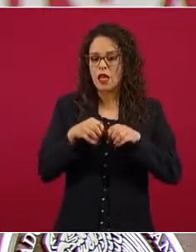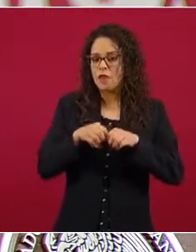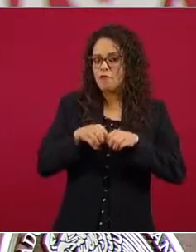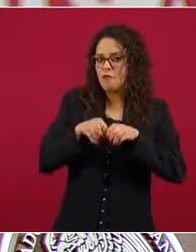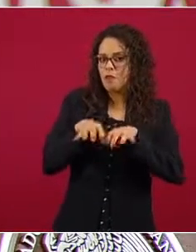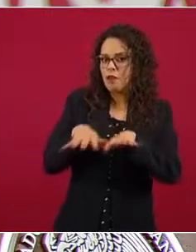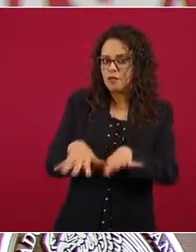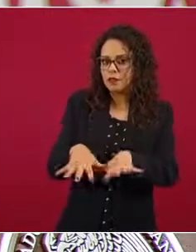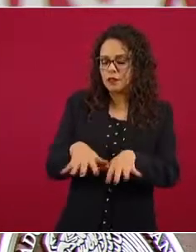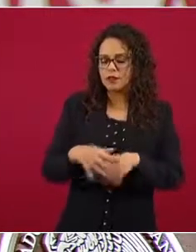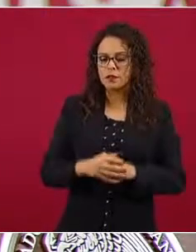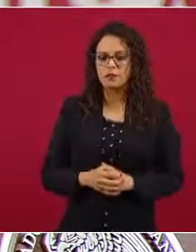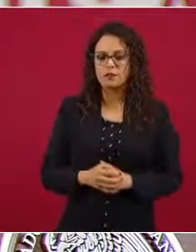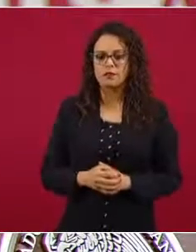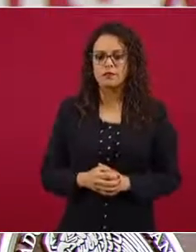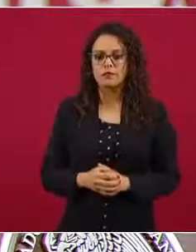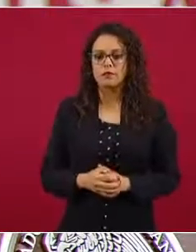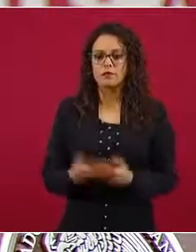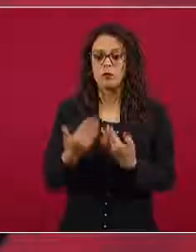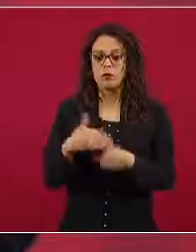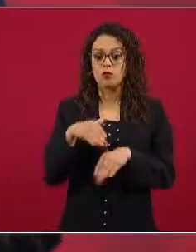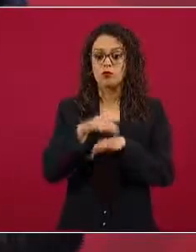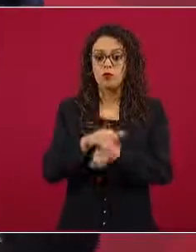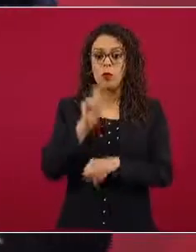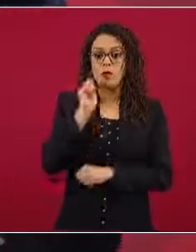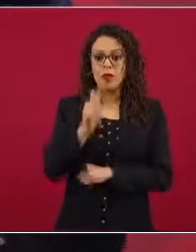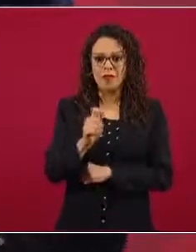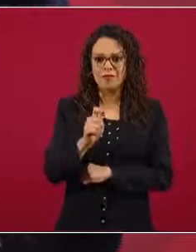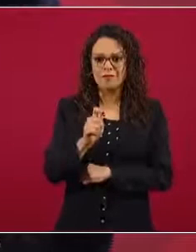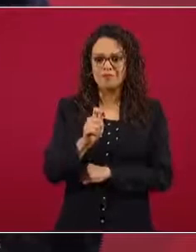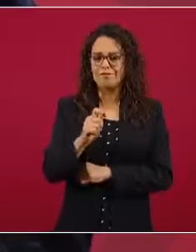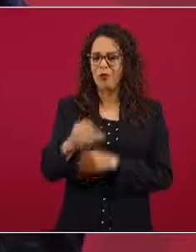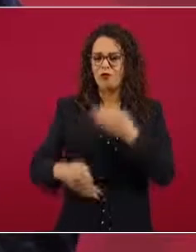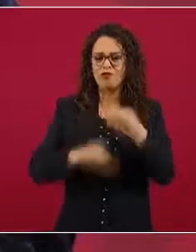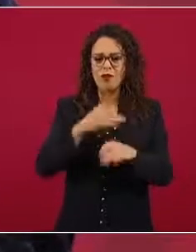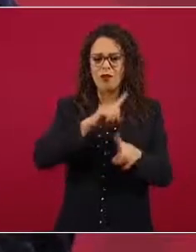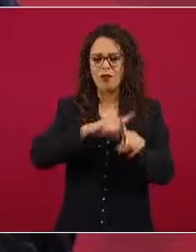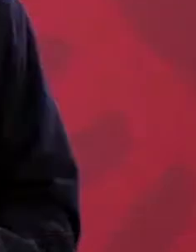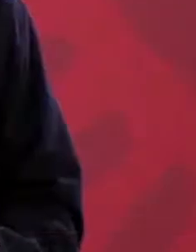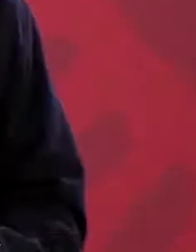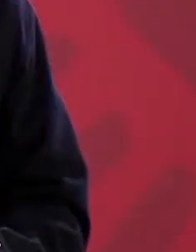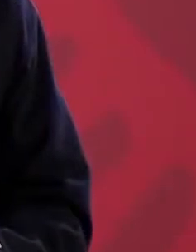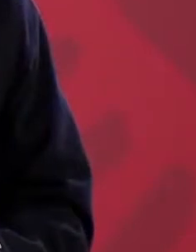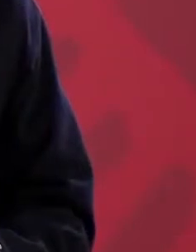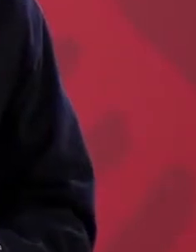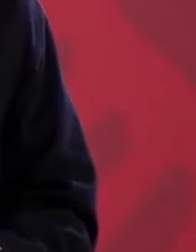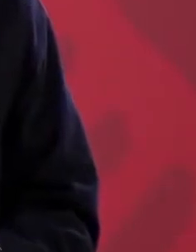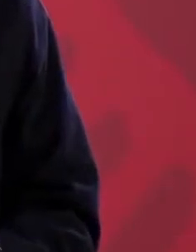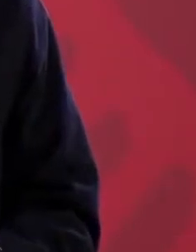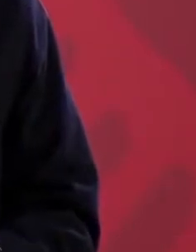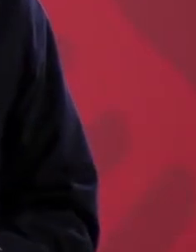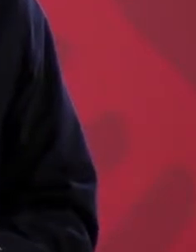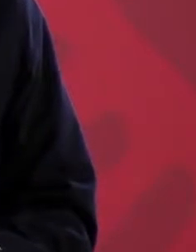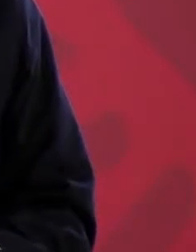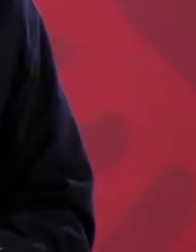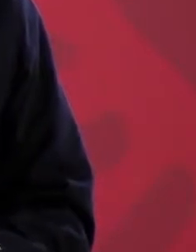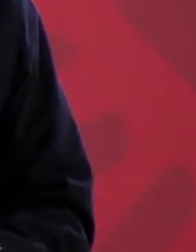de todos los robos que se cometían, los